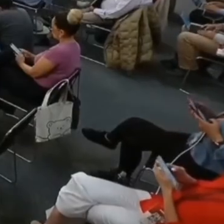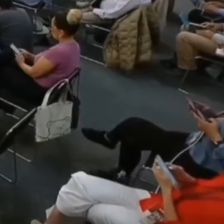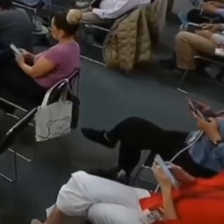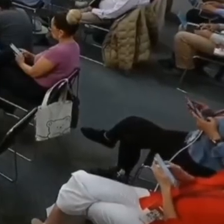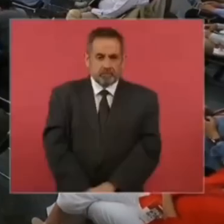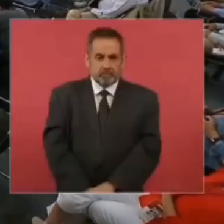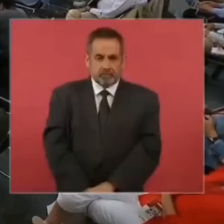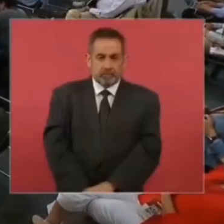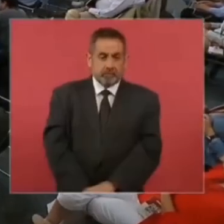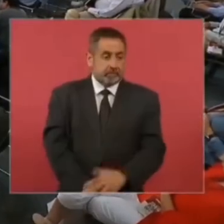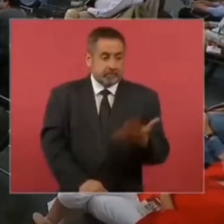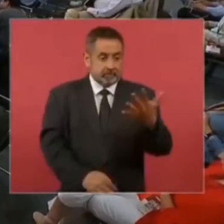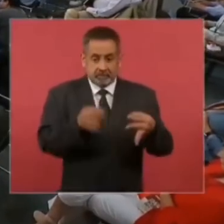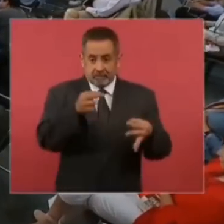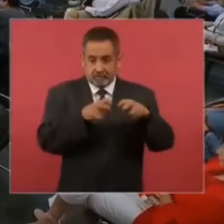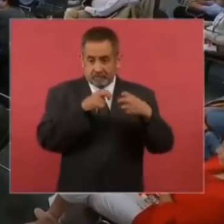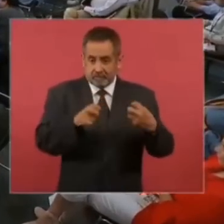quería beneficiar a este ampón.